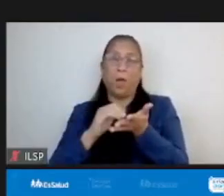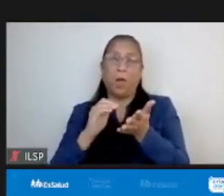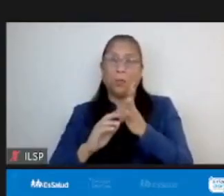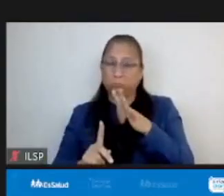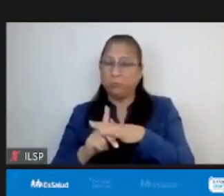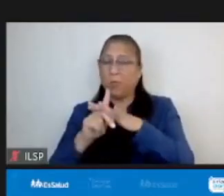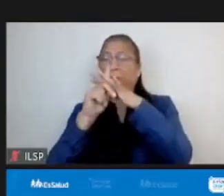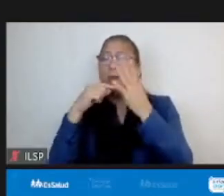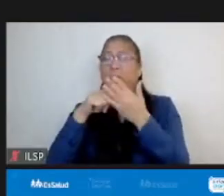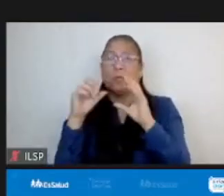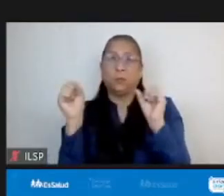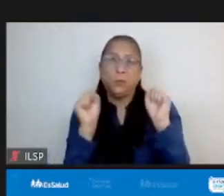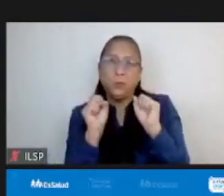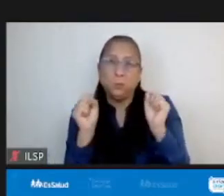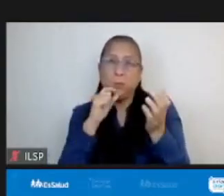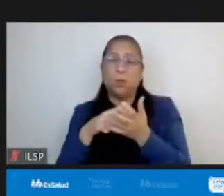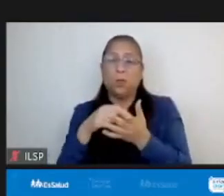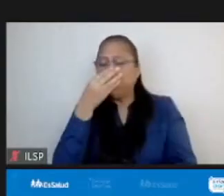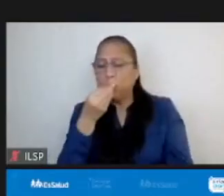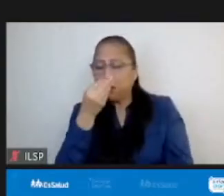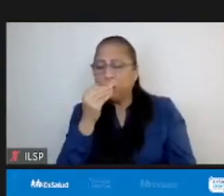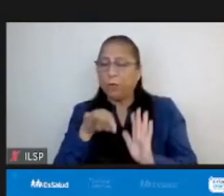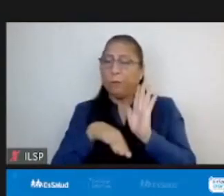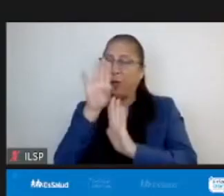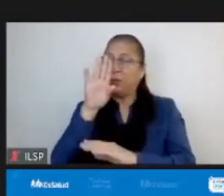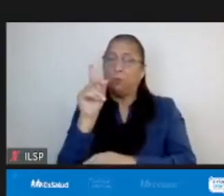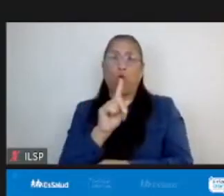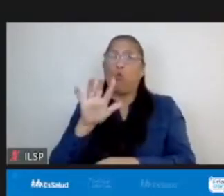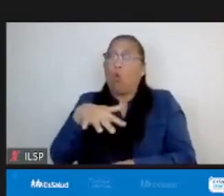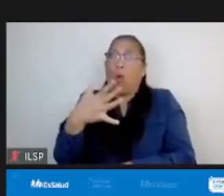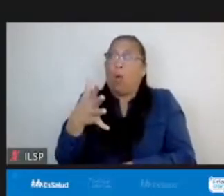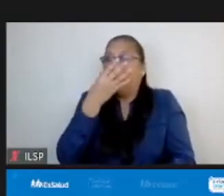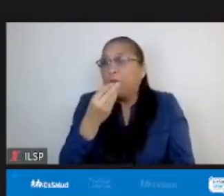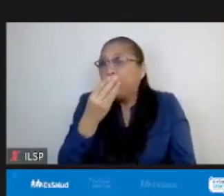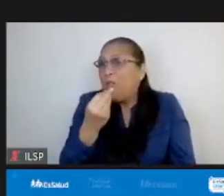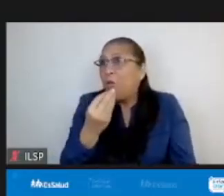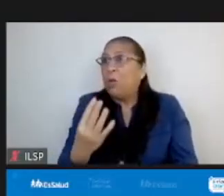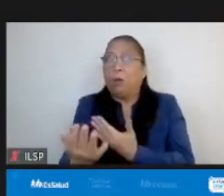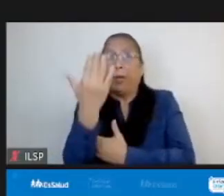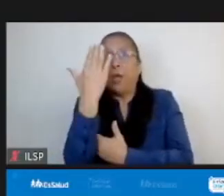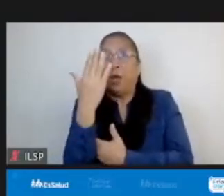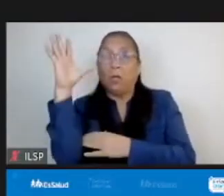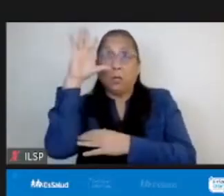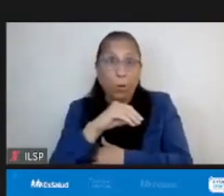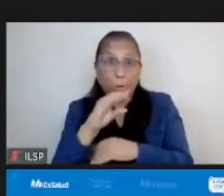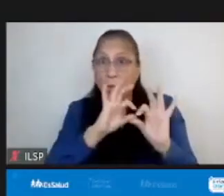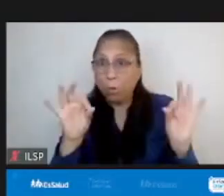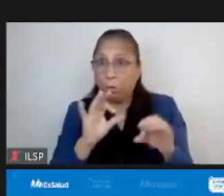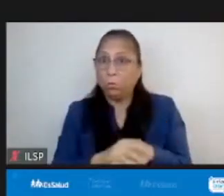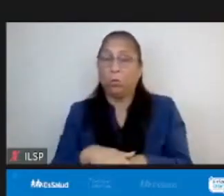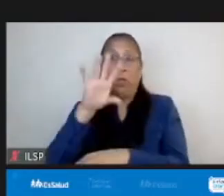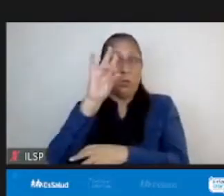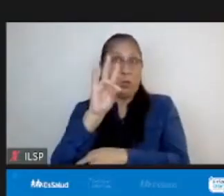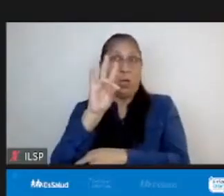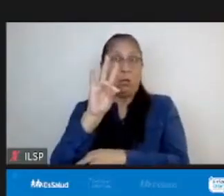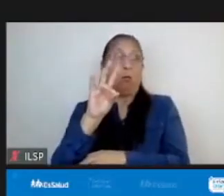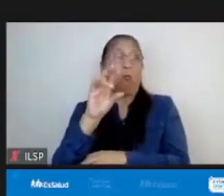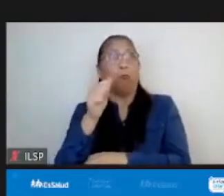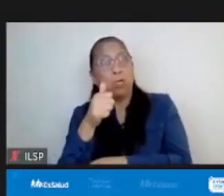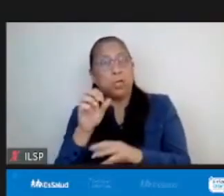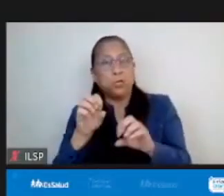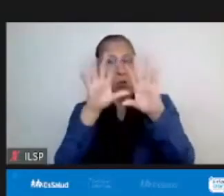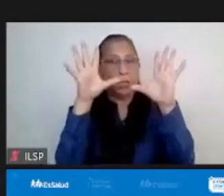invierno. Y obviamente si se resfría va a ser peor, pero no existe un resfriado que sea en la mañana y no en la noche. Un resfriado dura sus 7, 10 días y ya acaba. Puedes tener